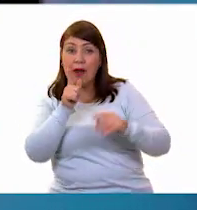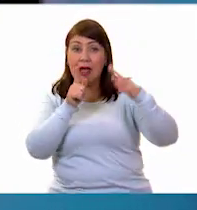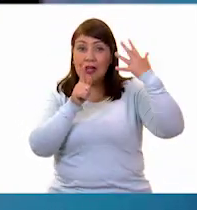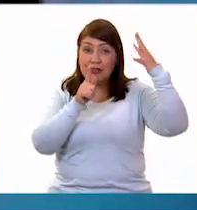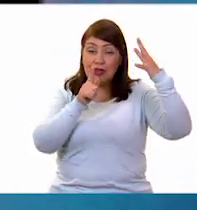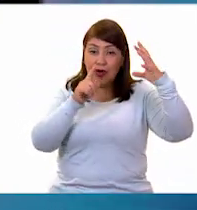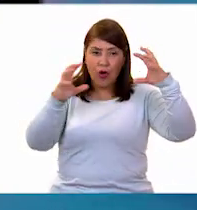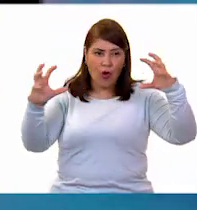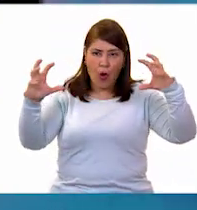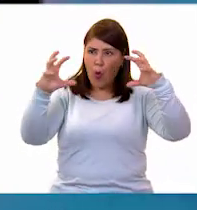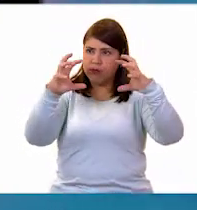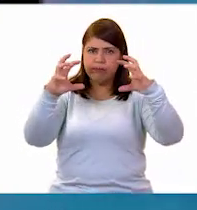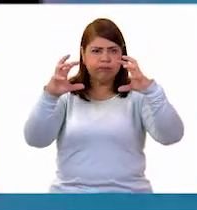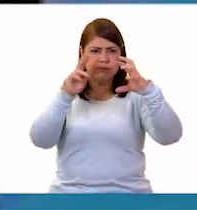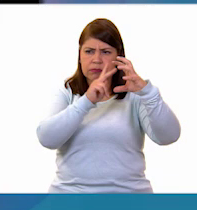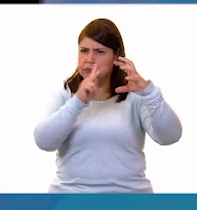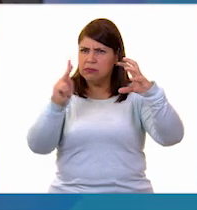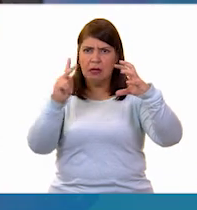son iguales.